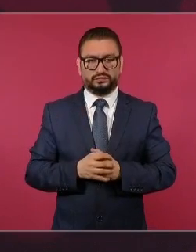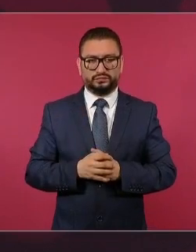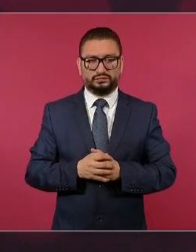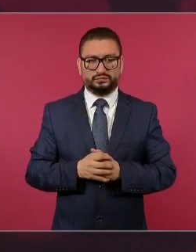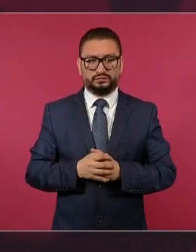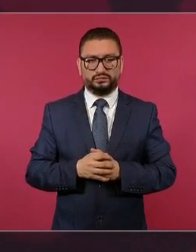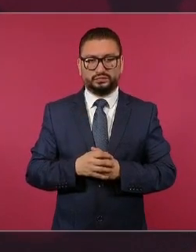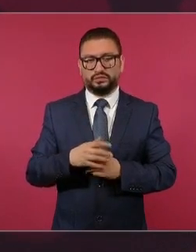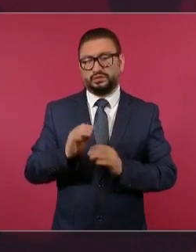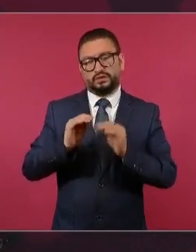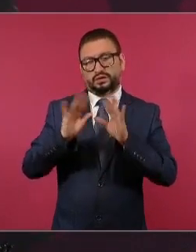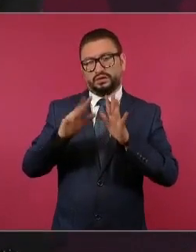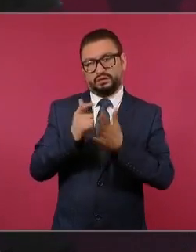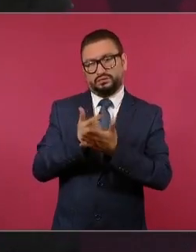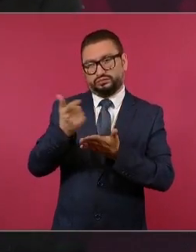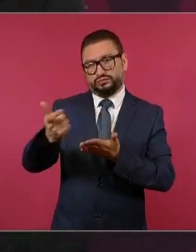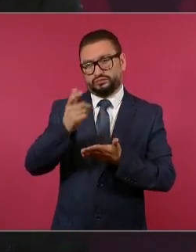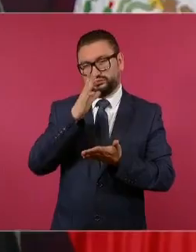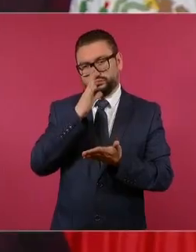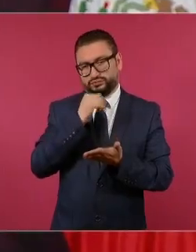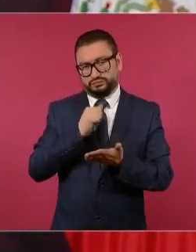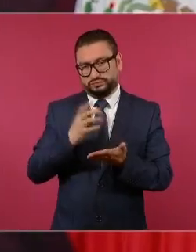Y desde luego no te vamos a pagar porque